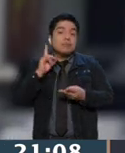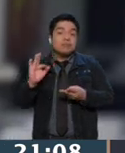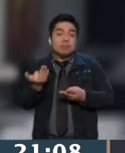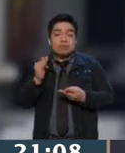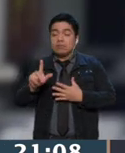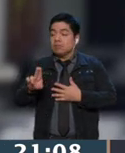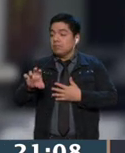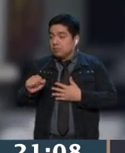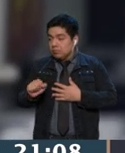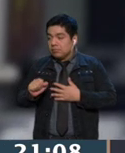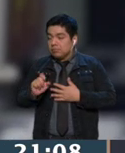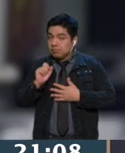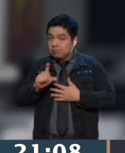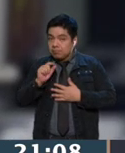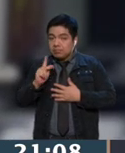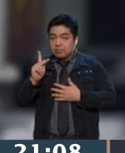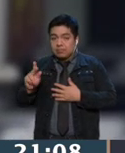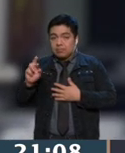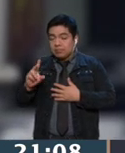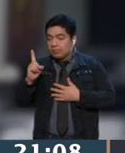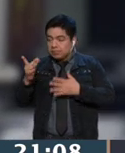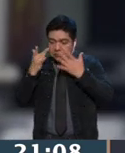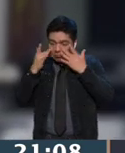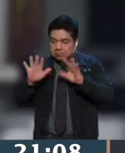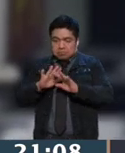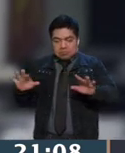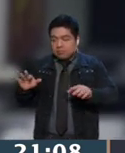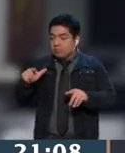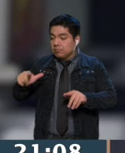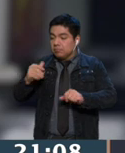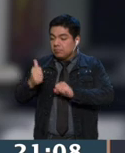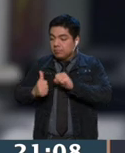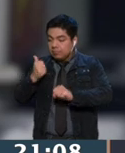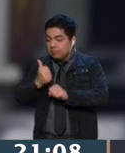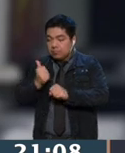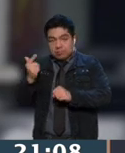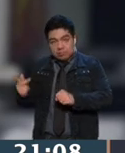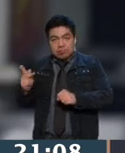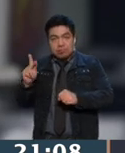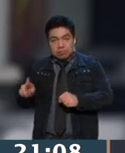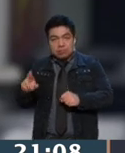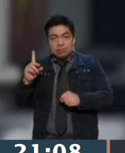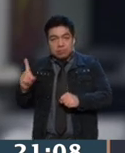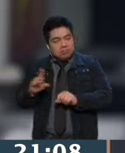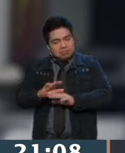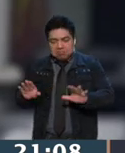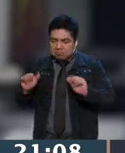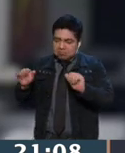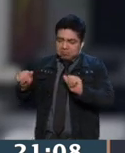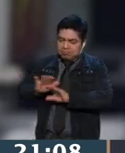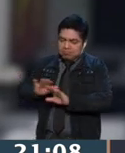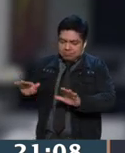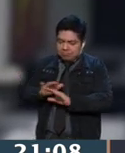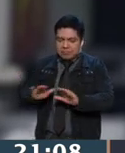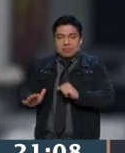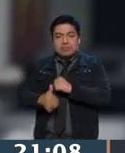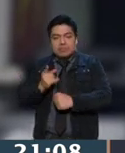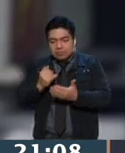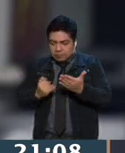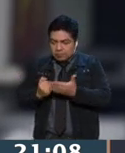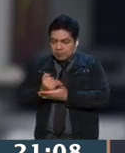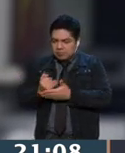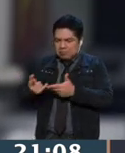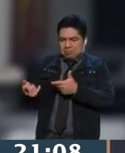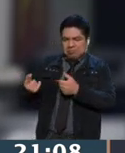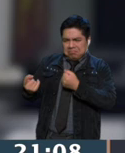Espinosa Cházaro anunció su salida del PRD tras 17 años de militar en el Partido del Sol Azteca. La decisión, explicó, la tomó al no coincidir en